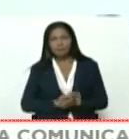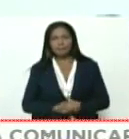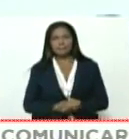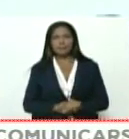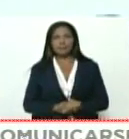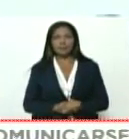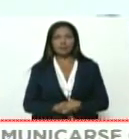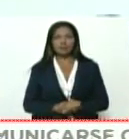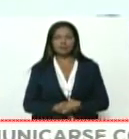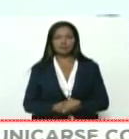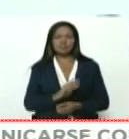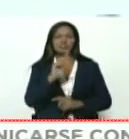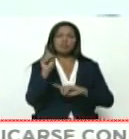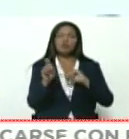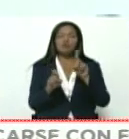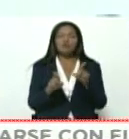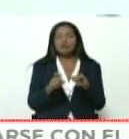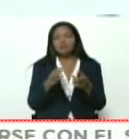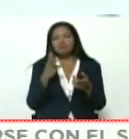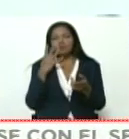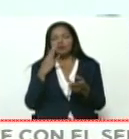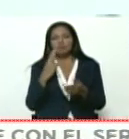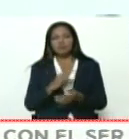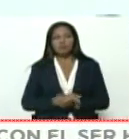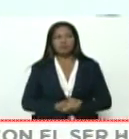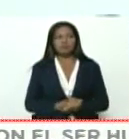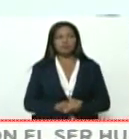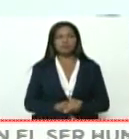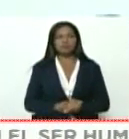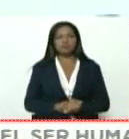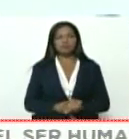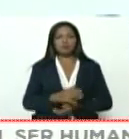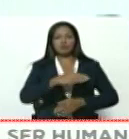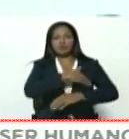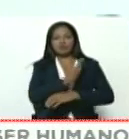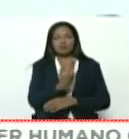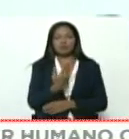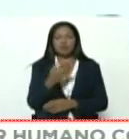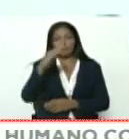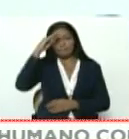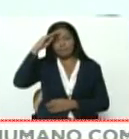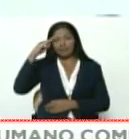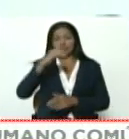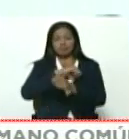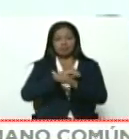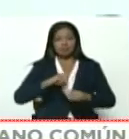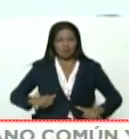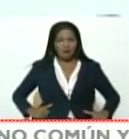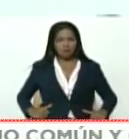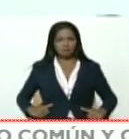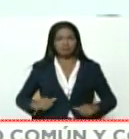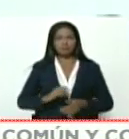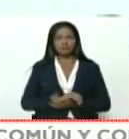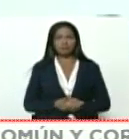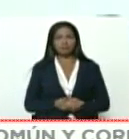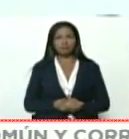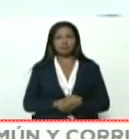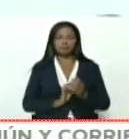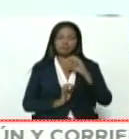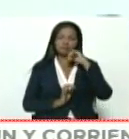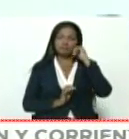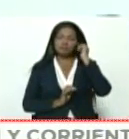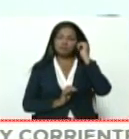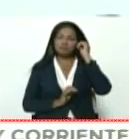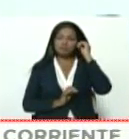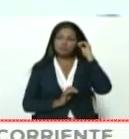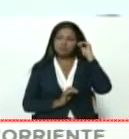de esa pregunta. La Universidad Militar Bolivariana, con